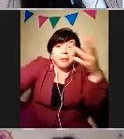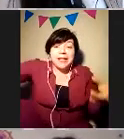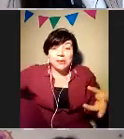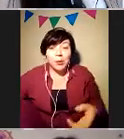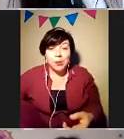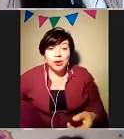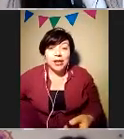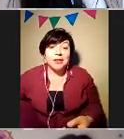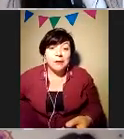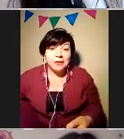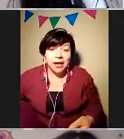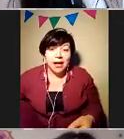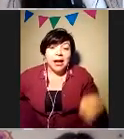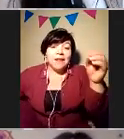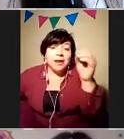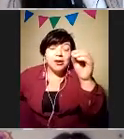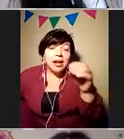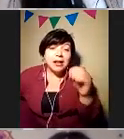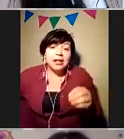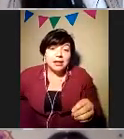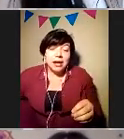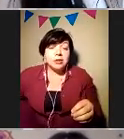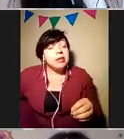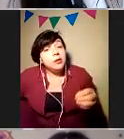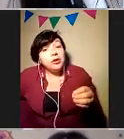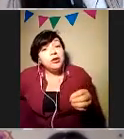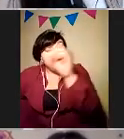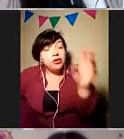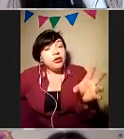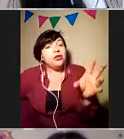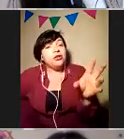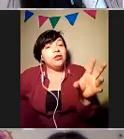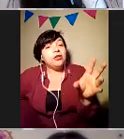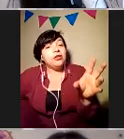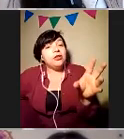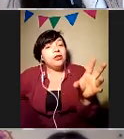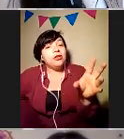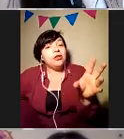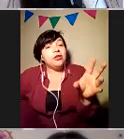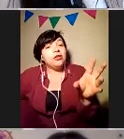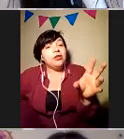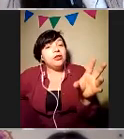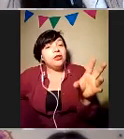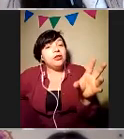además crecimos con las tribus urbanas, sí. Había cosas características, entonces si uno no